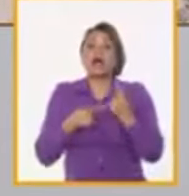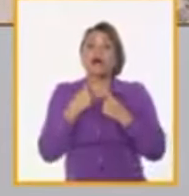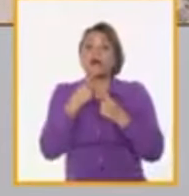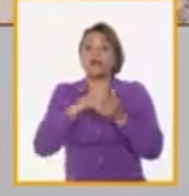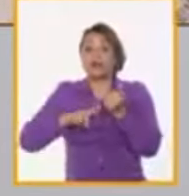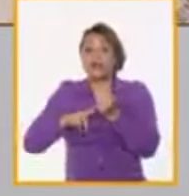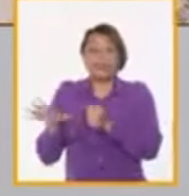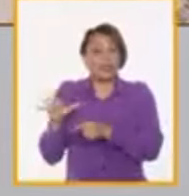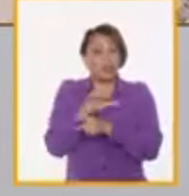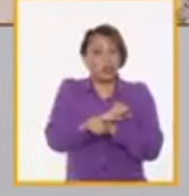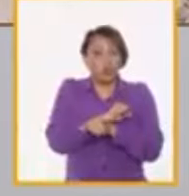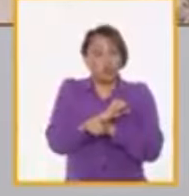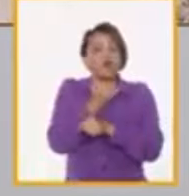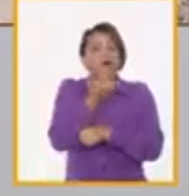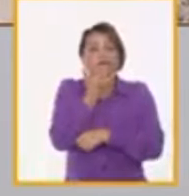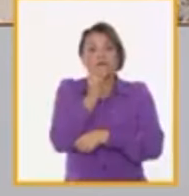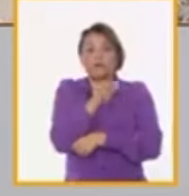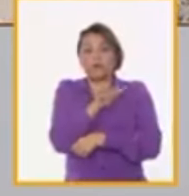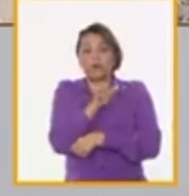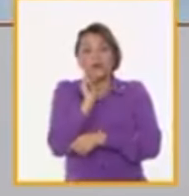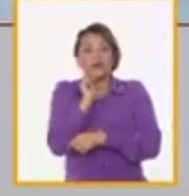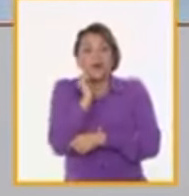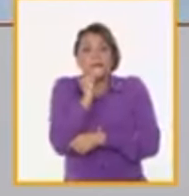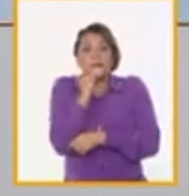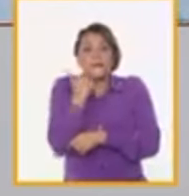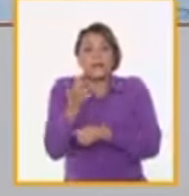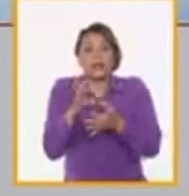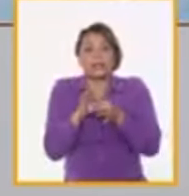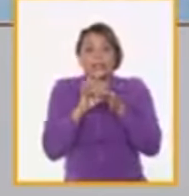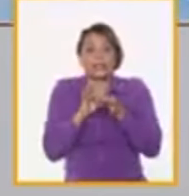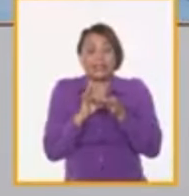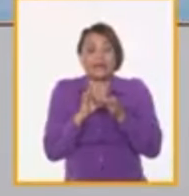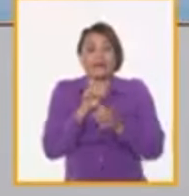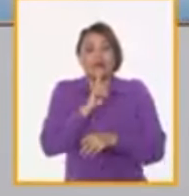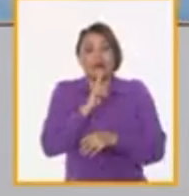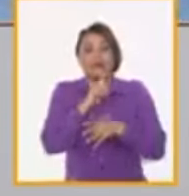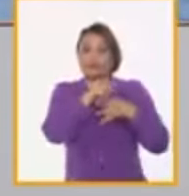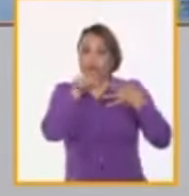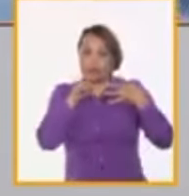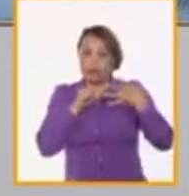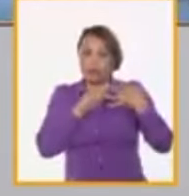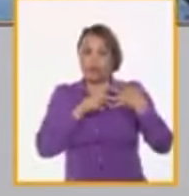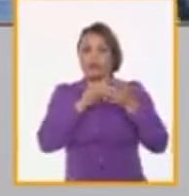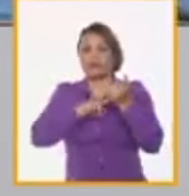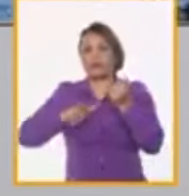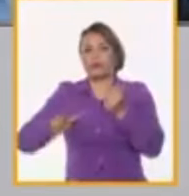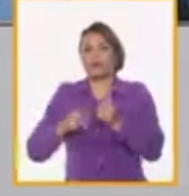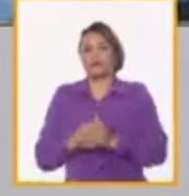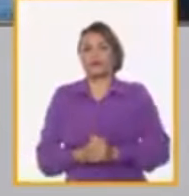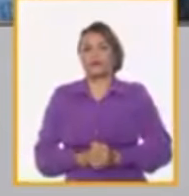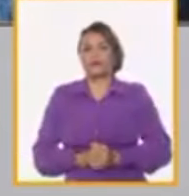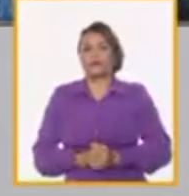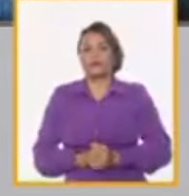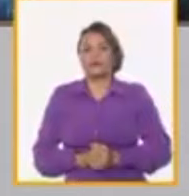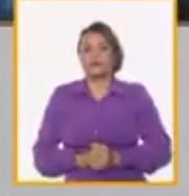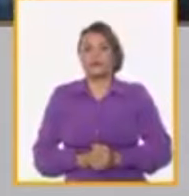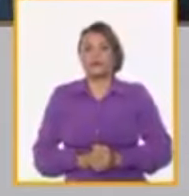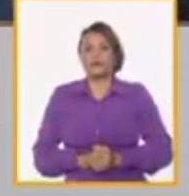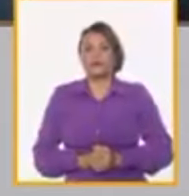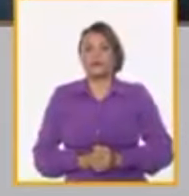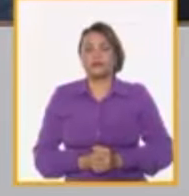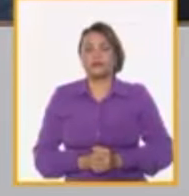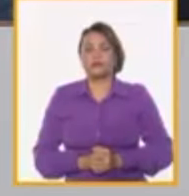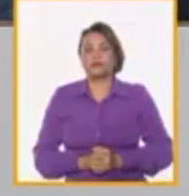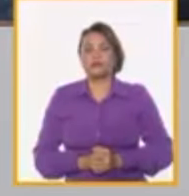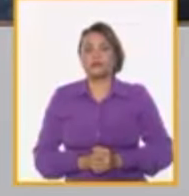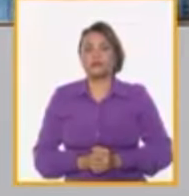concentrados la mayor cantidad de población que está afectada en el día de hoy, actualizado antes de salir para acá,